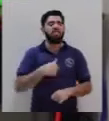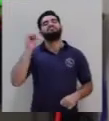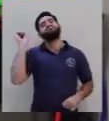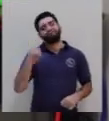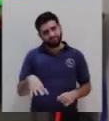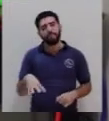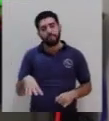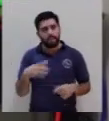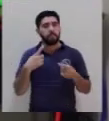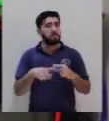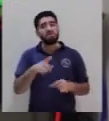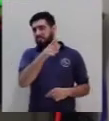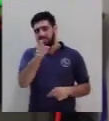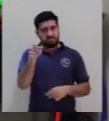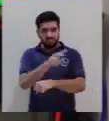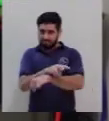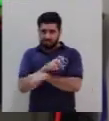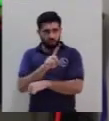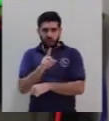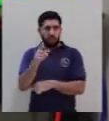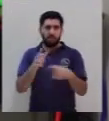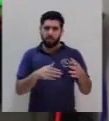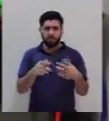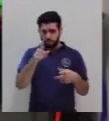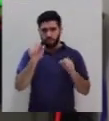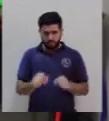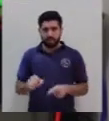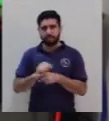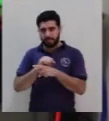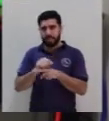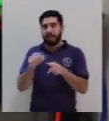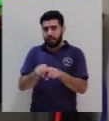cada una vamos a poner un poco. Ok.